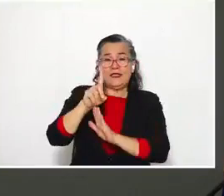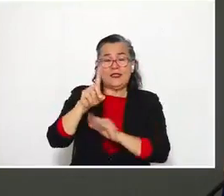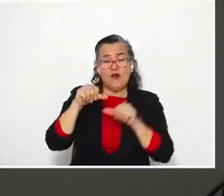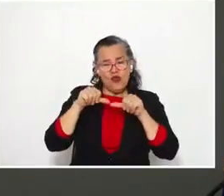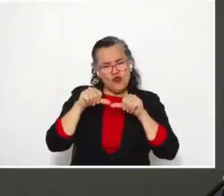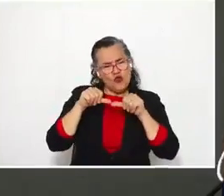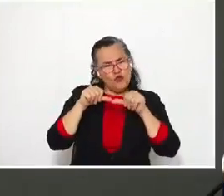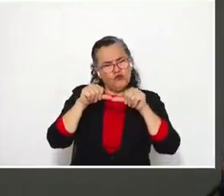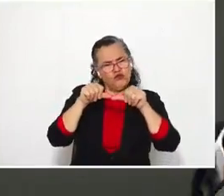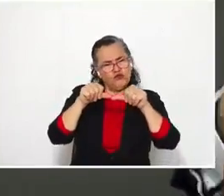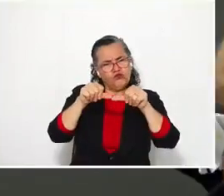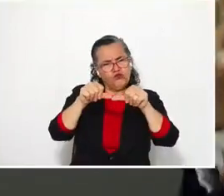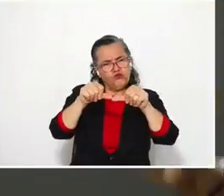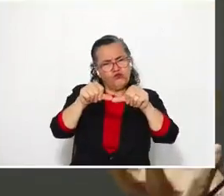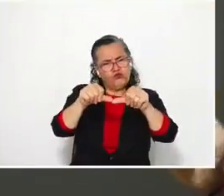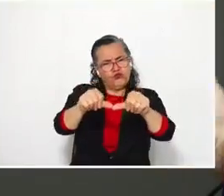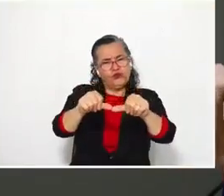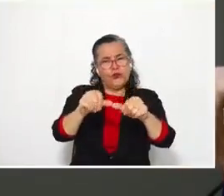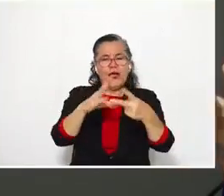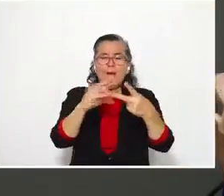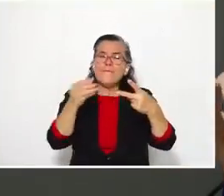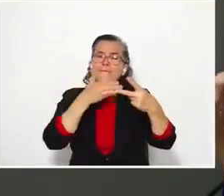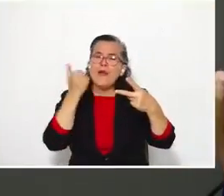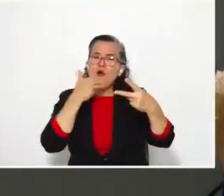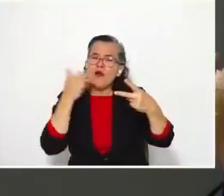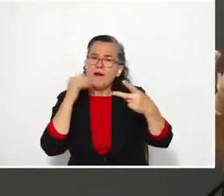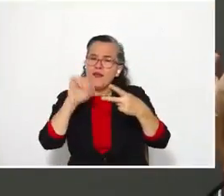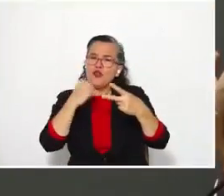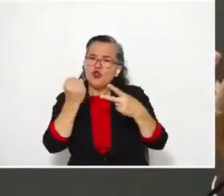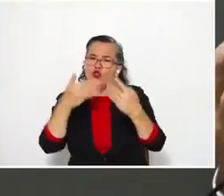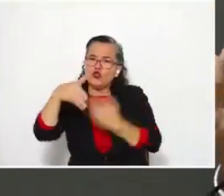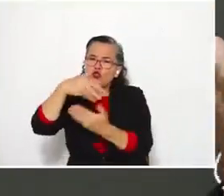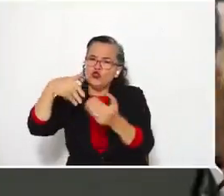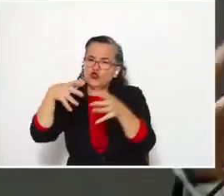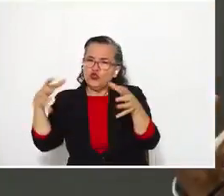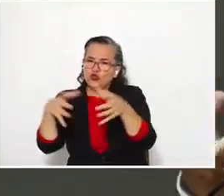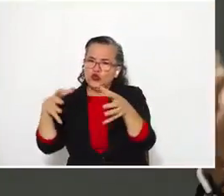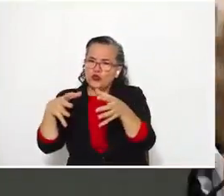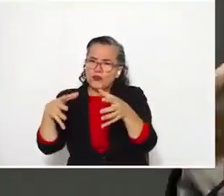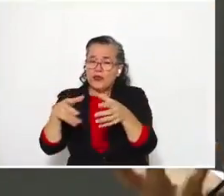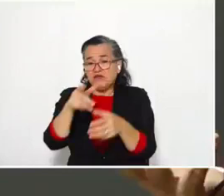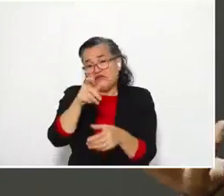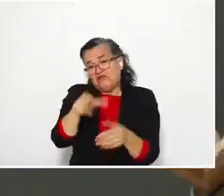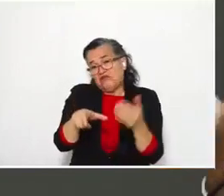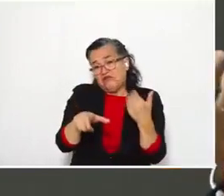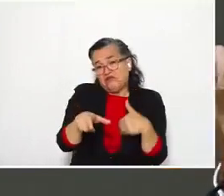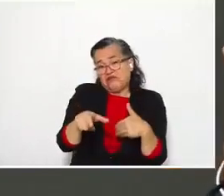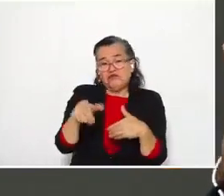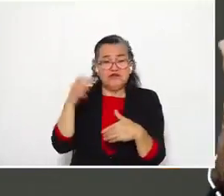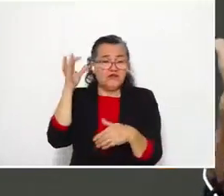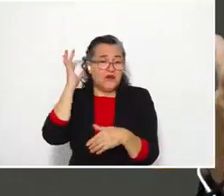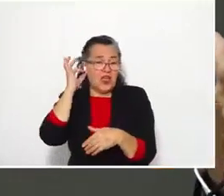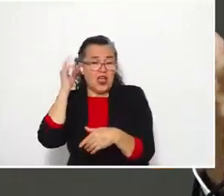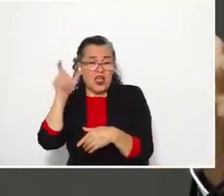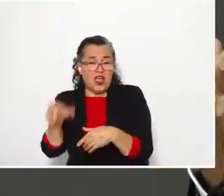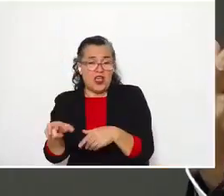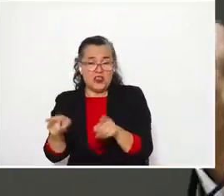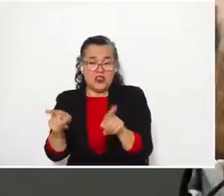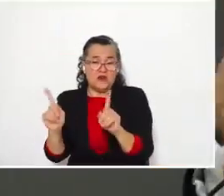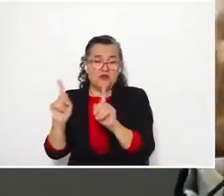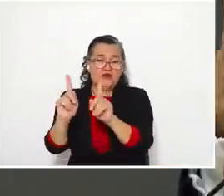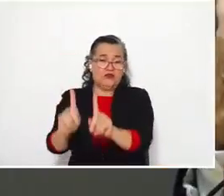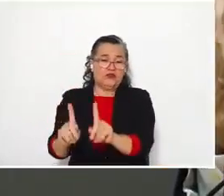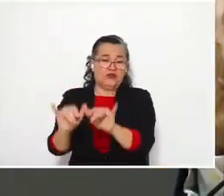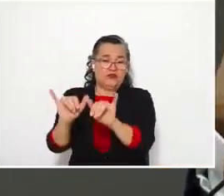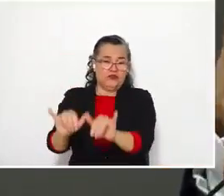sostenible y el mejoramiento de la sociedad donde él o ella iban a estar. Entonces,